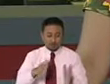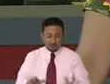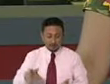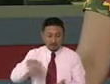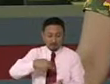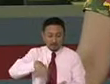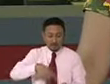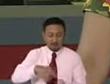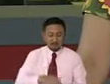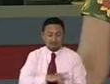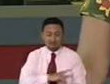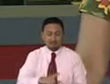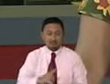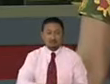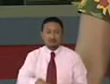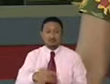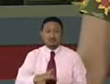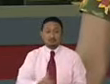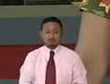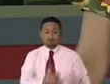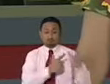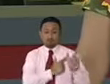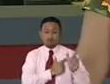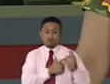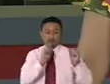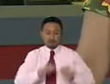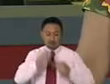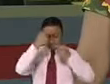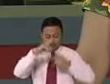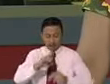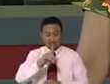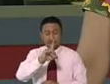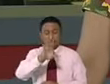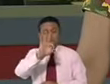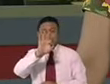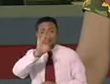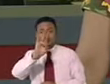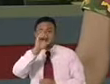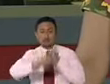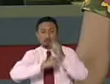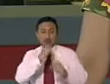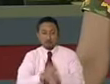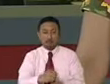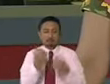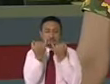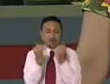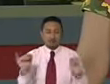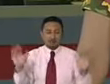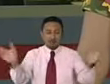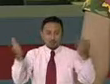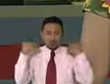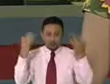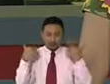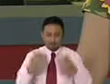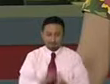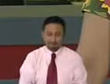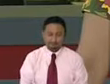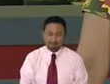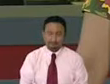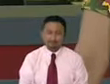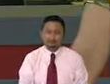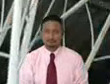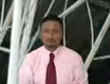y miembros de la FAE serán parte del homenaje a los 197 años de independencia del puerto principal.